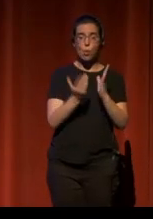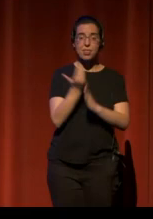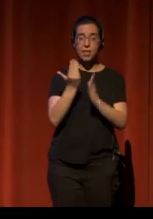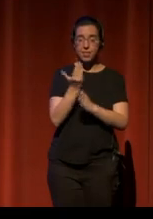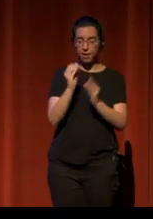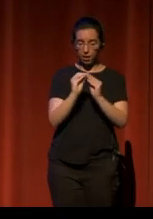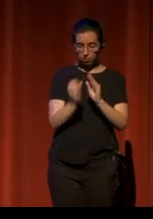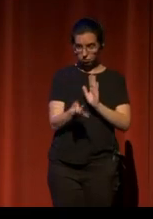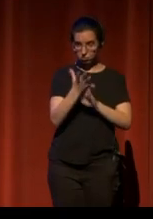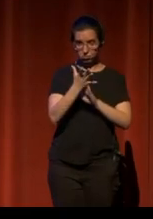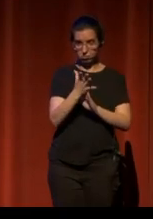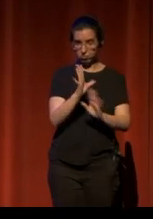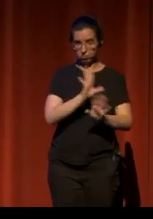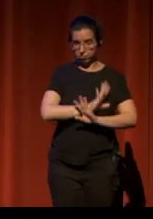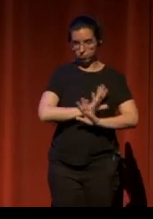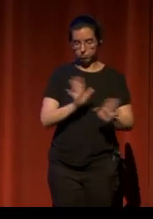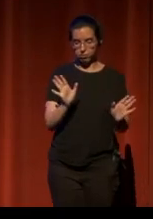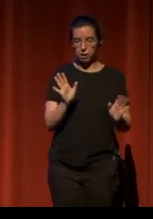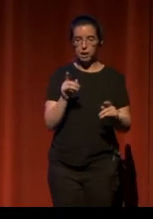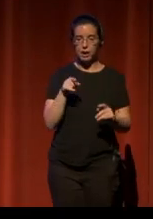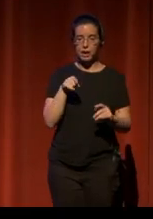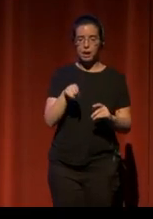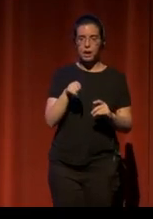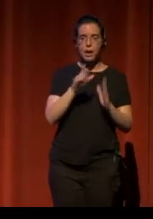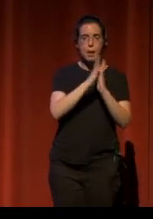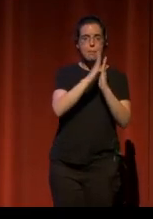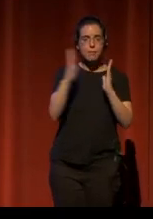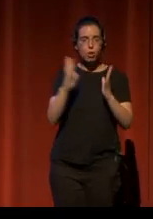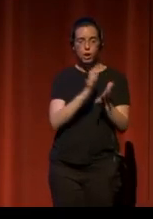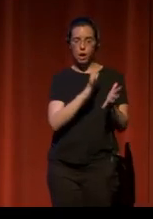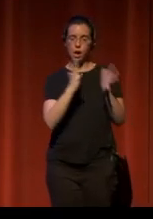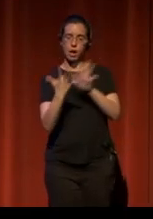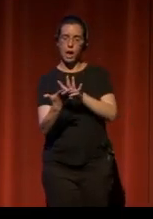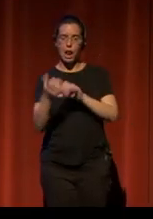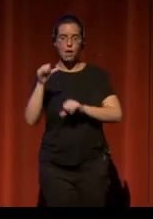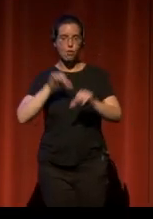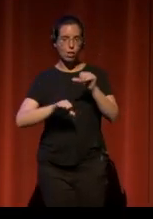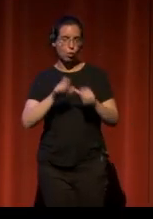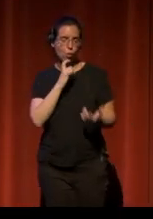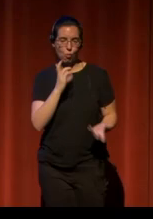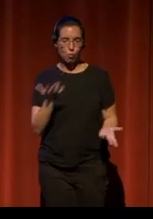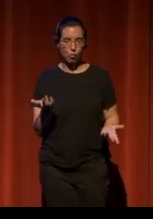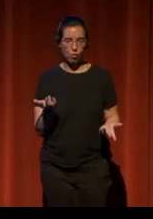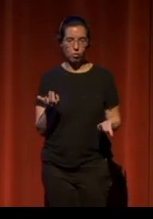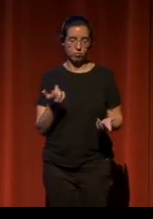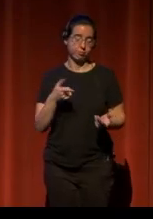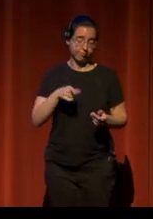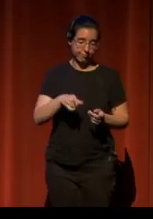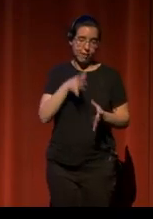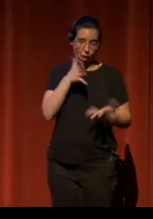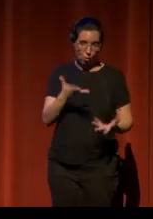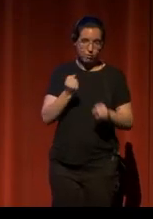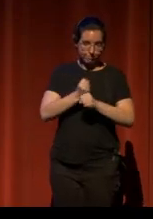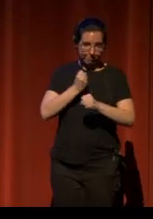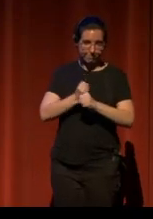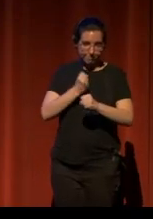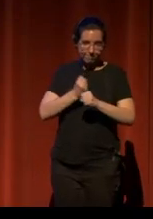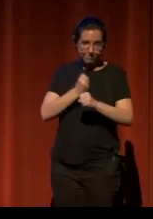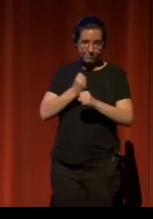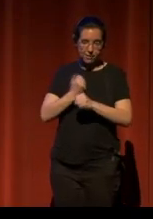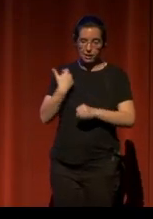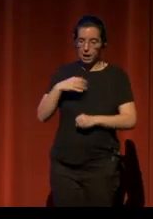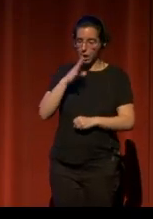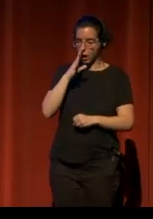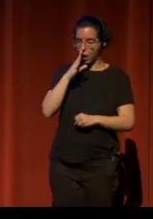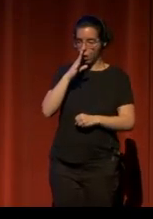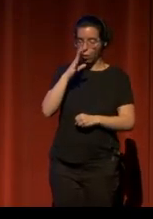una barbaridad Cómo transformar las bibliotecas en laboratorios Bueno ahí estamos no desde hace desde hace 4